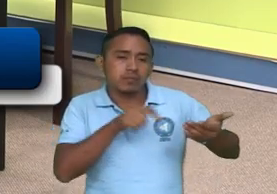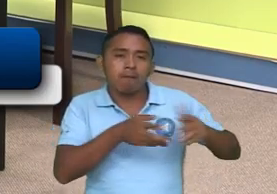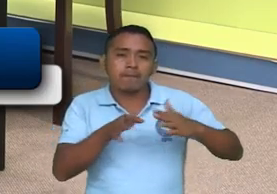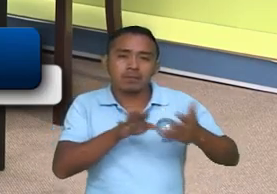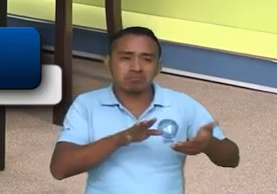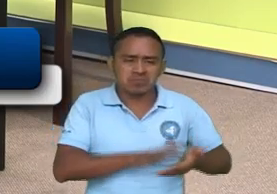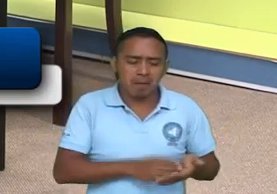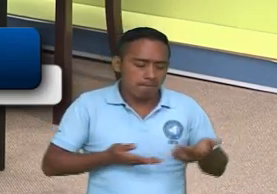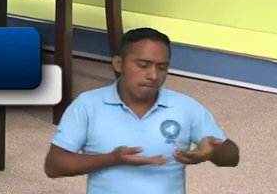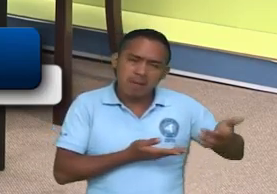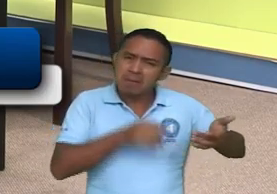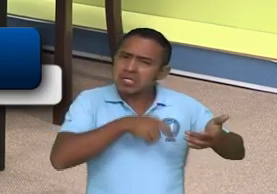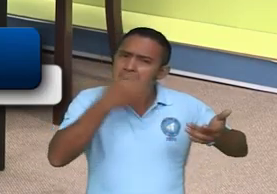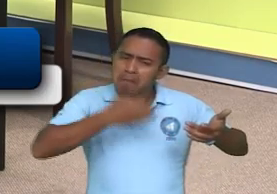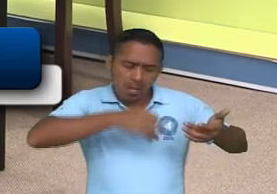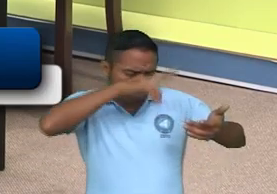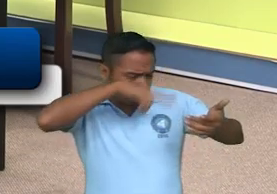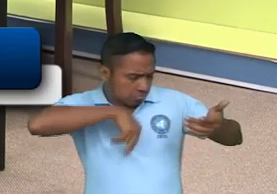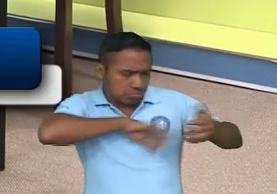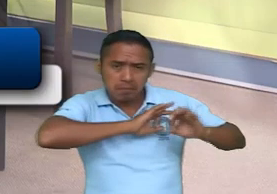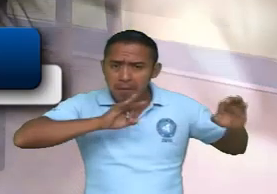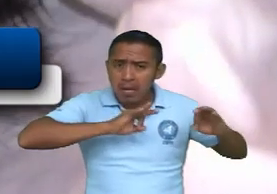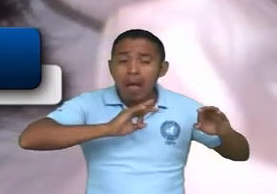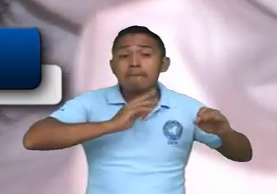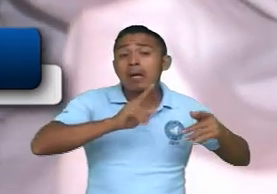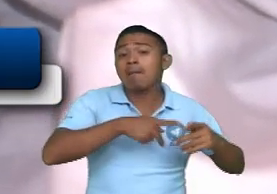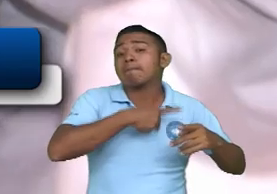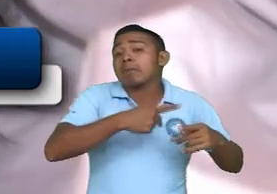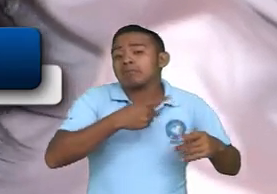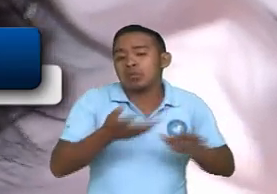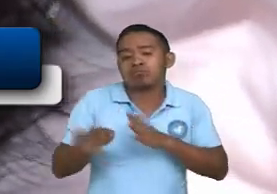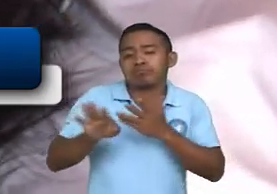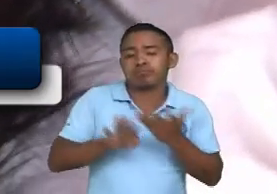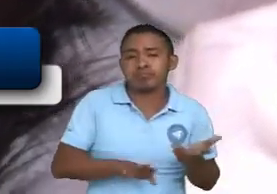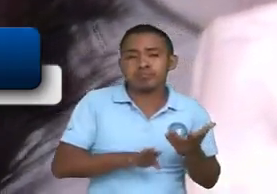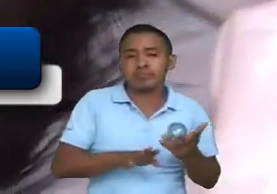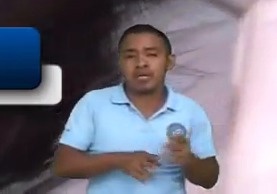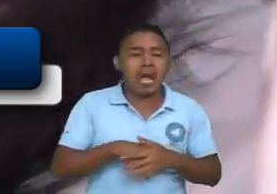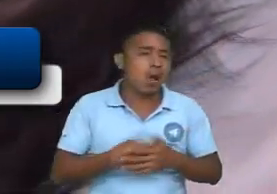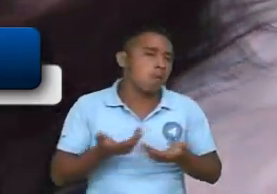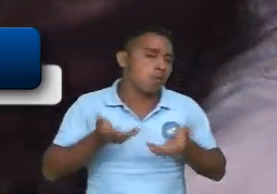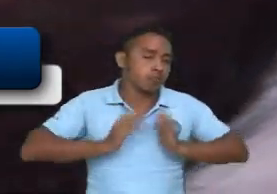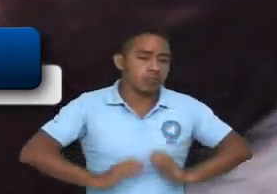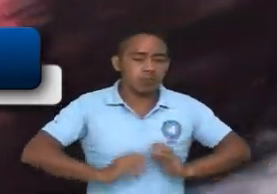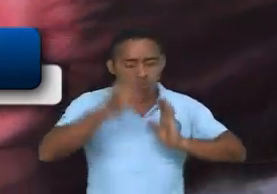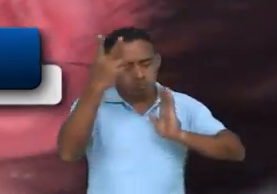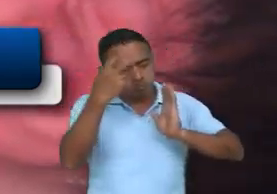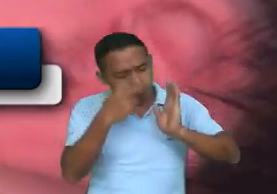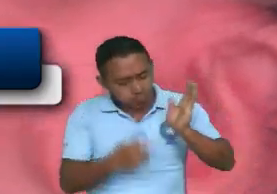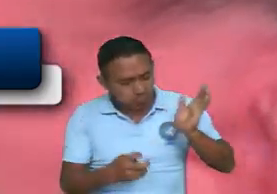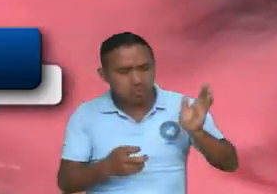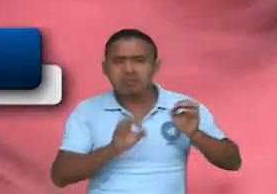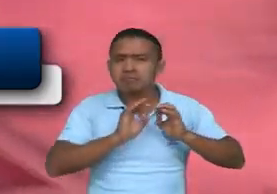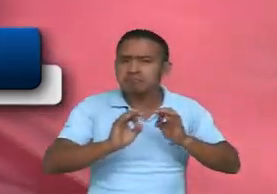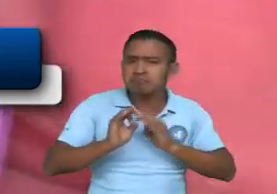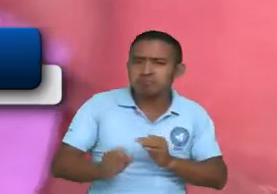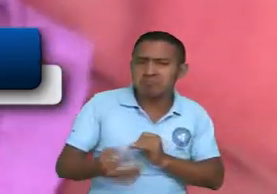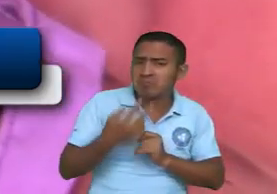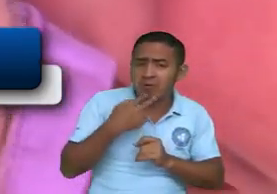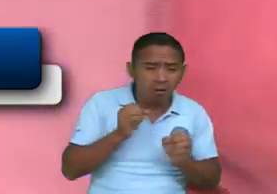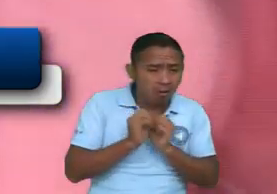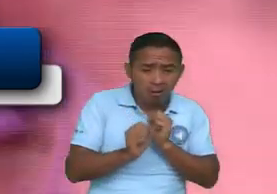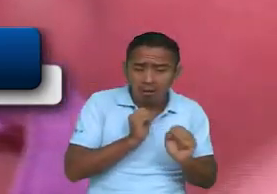No existe una señal, no existe algo que pueda decirle a la madre, mi bebé va a fallecer. En